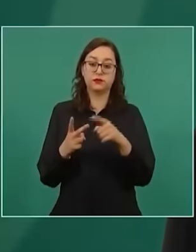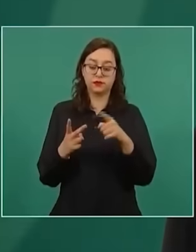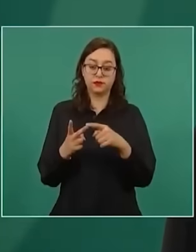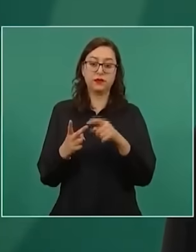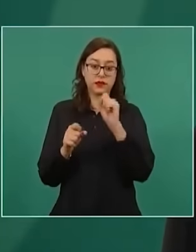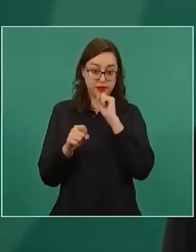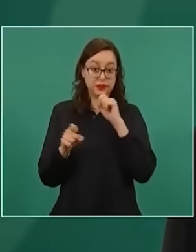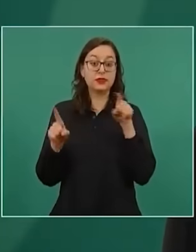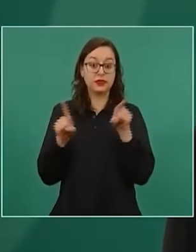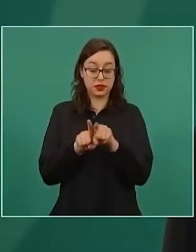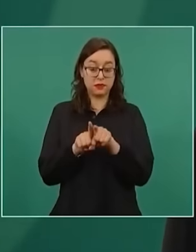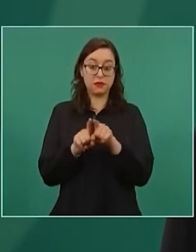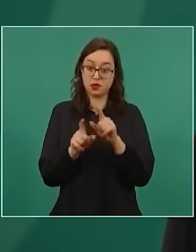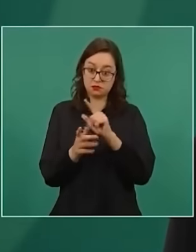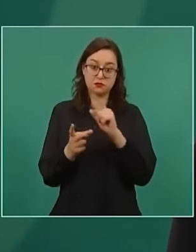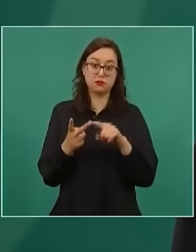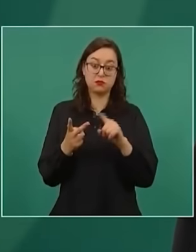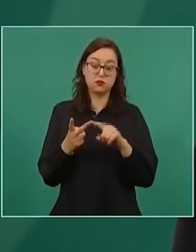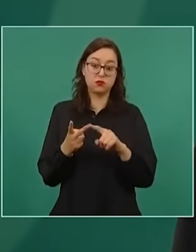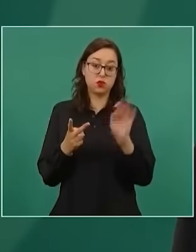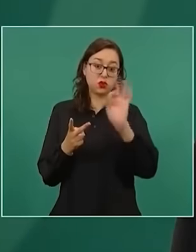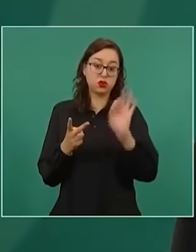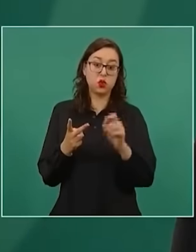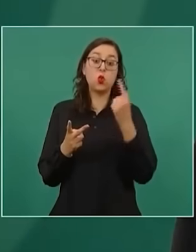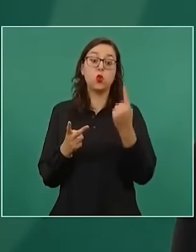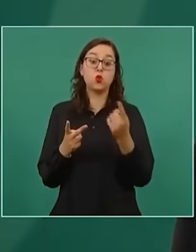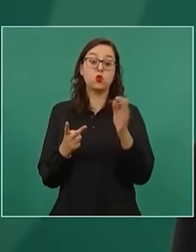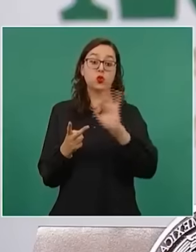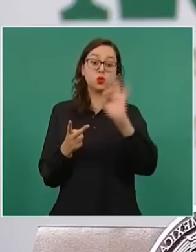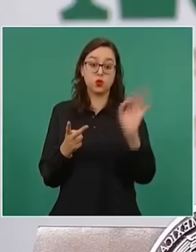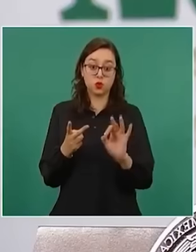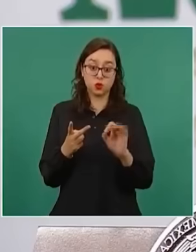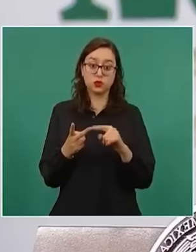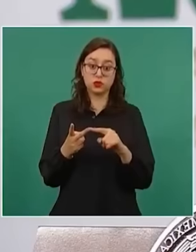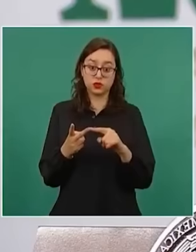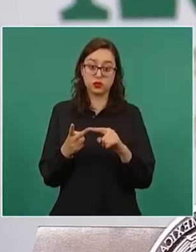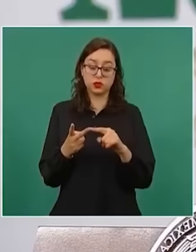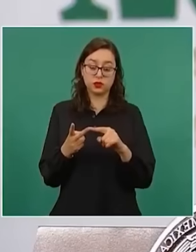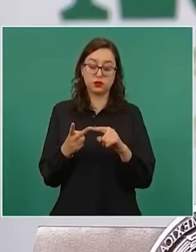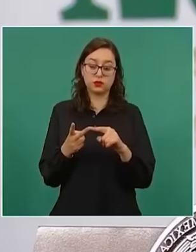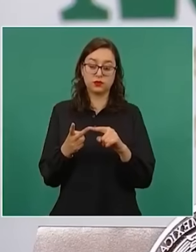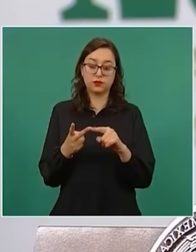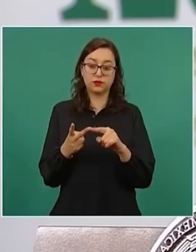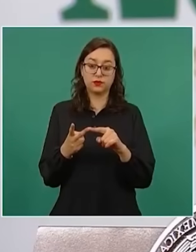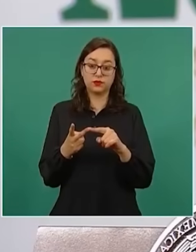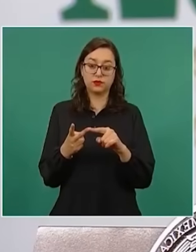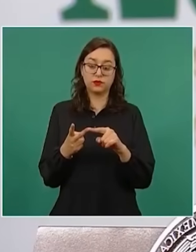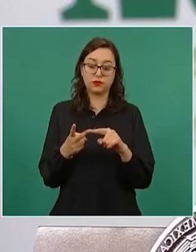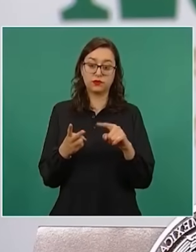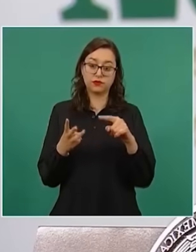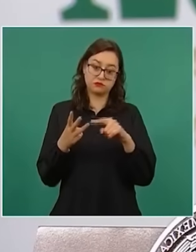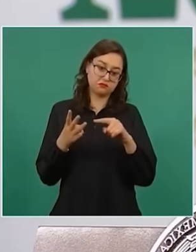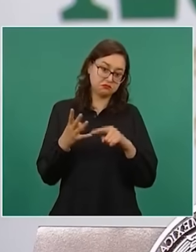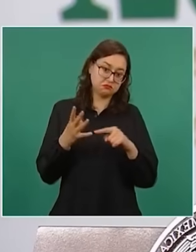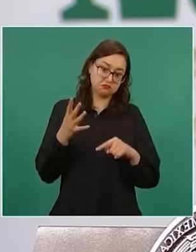más fea de últimos 100 años todos nos encerramos y la economía entró en una resión de TR meses digo